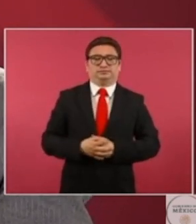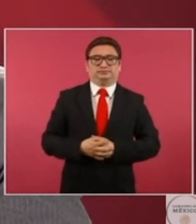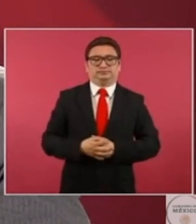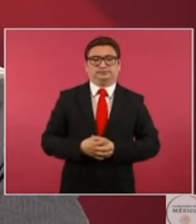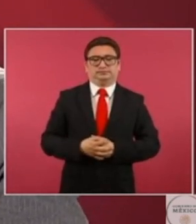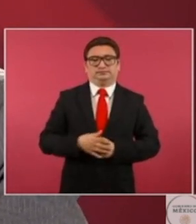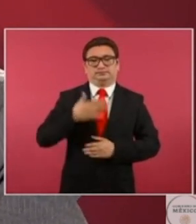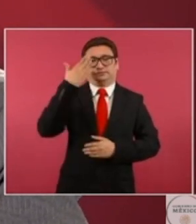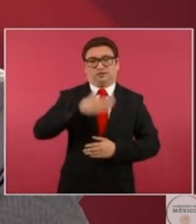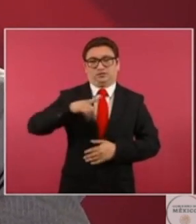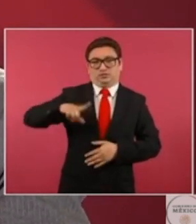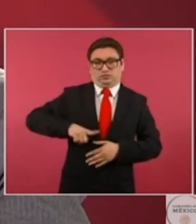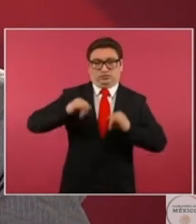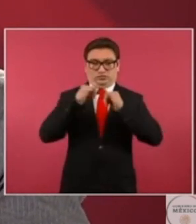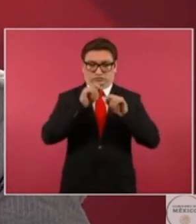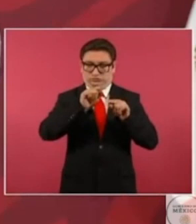el respeto a las instituciones